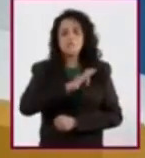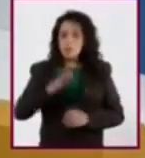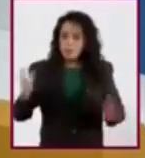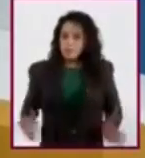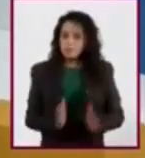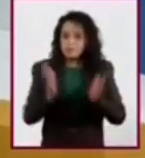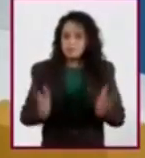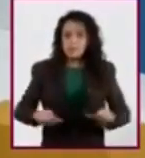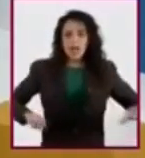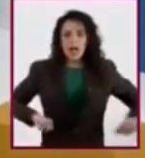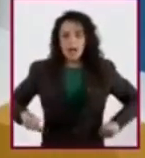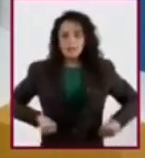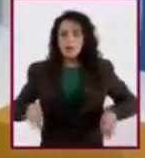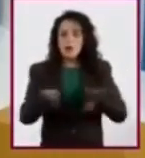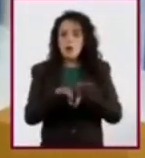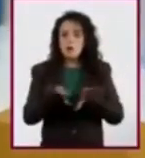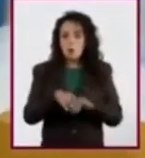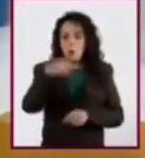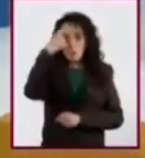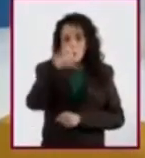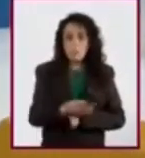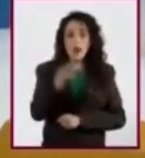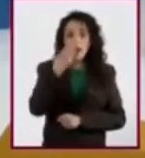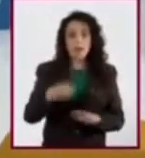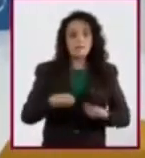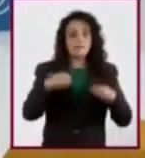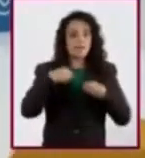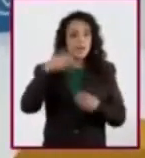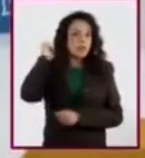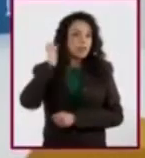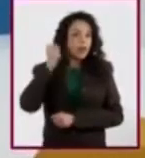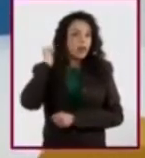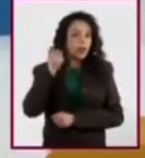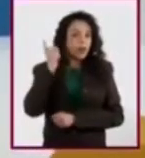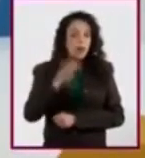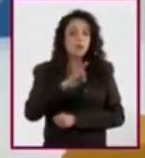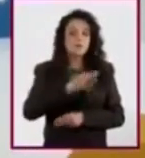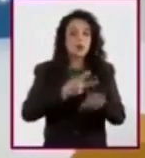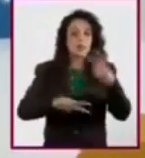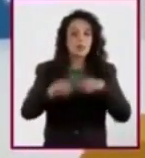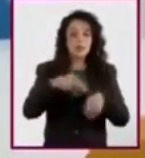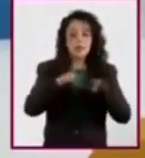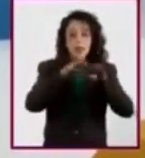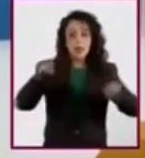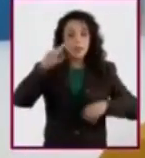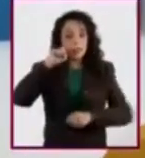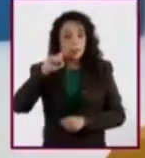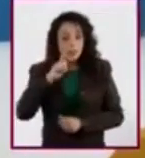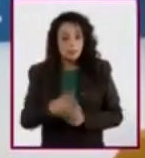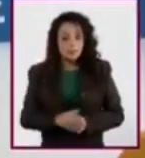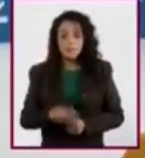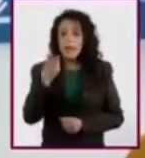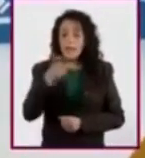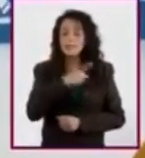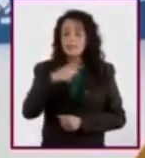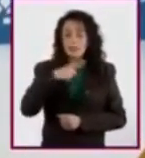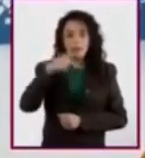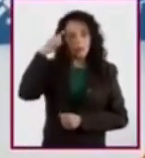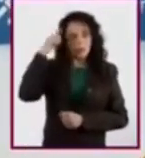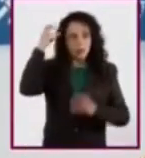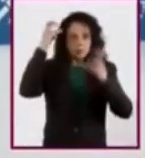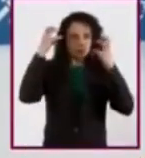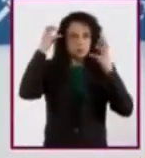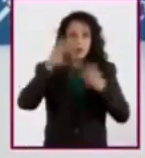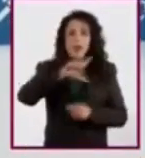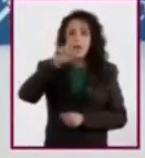género en sus acciones y vida cotidiana? Reflexionen al respecto y dialoguen con sus familiares